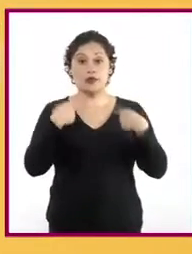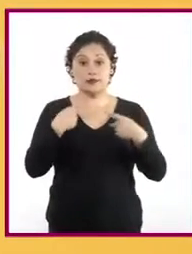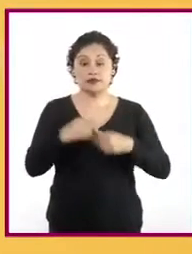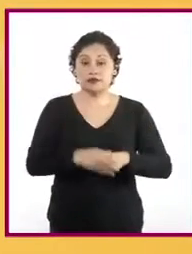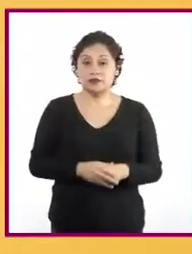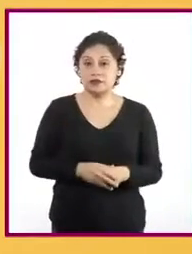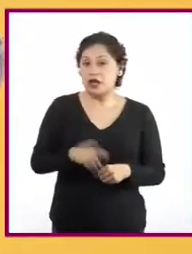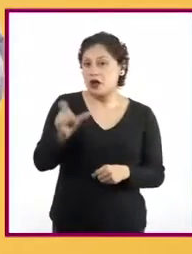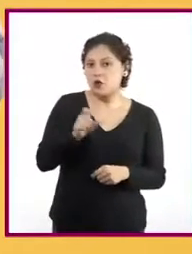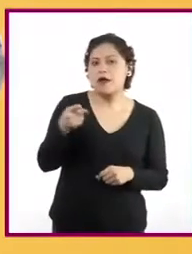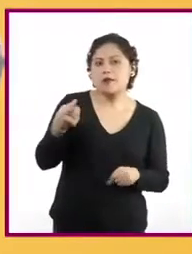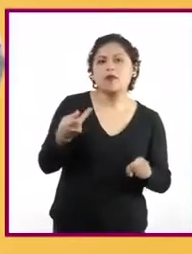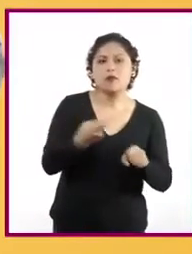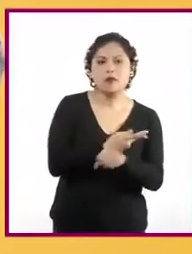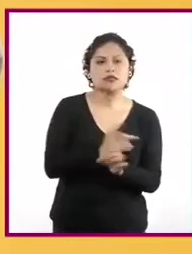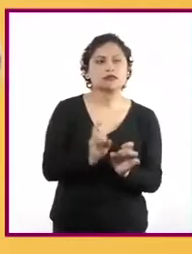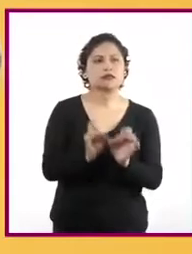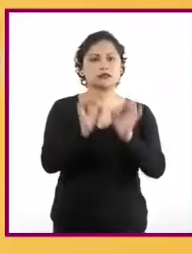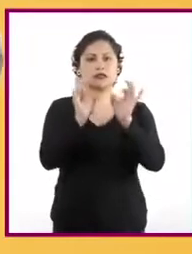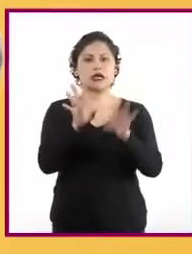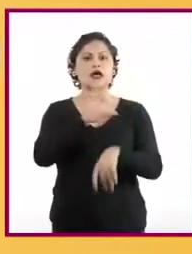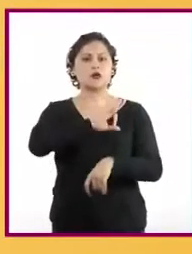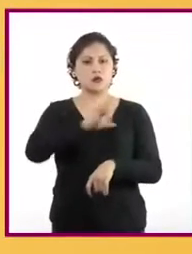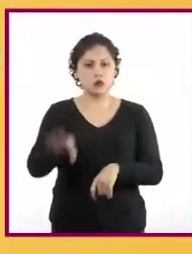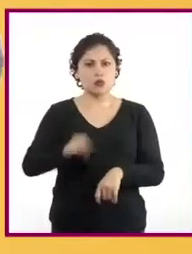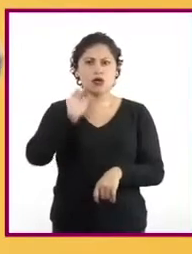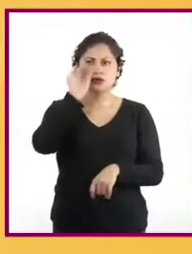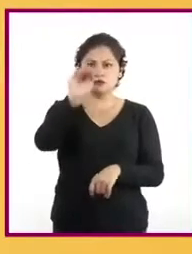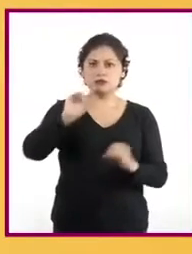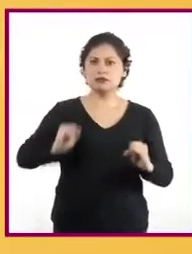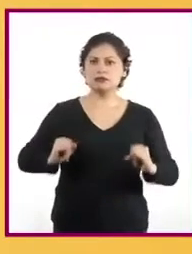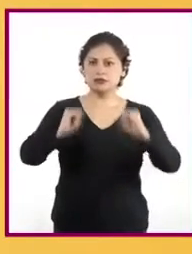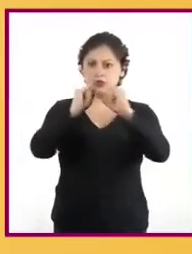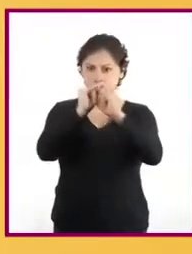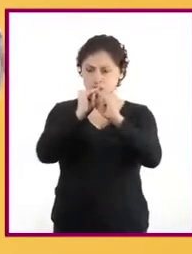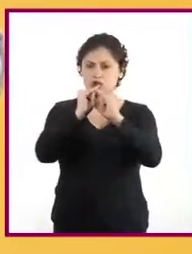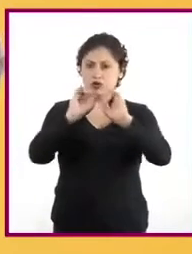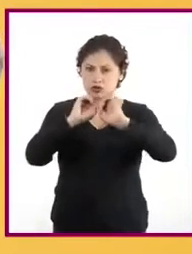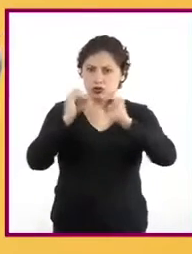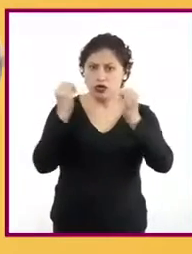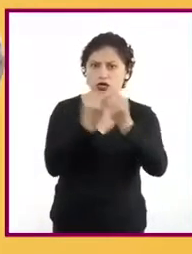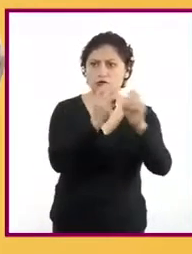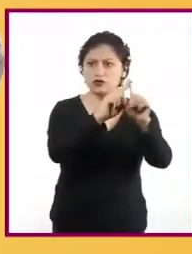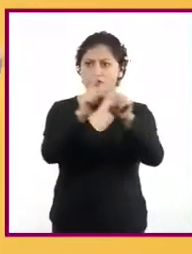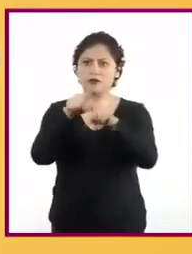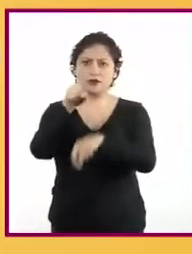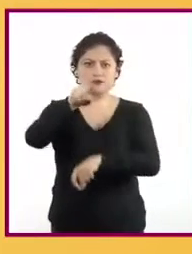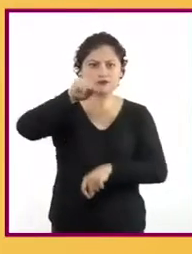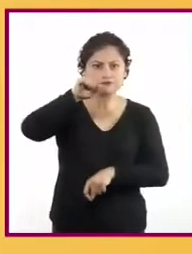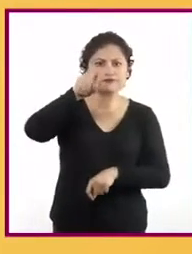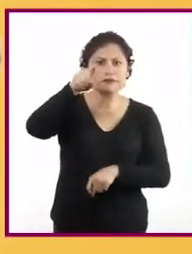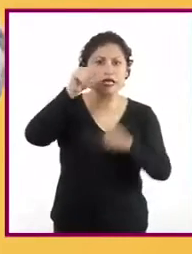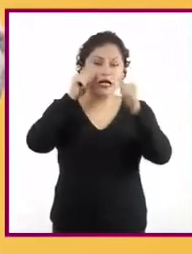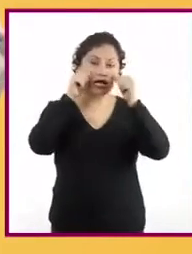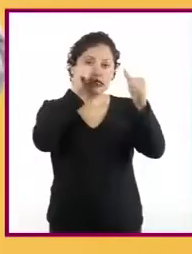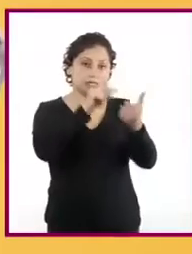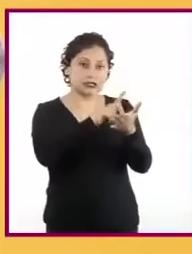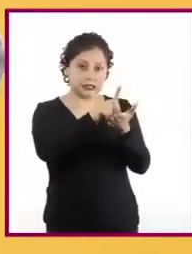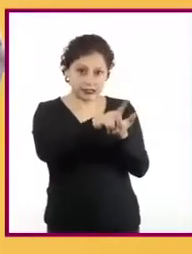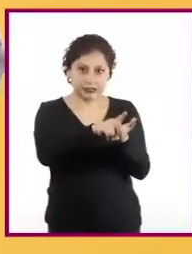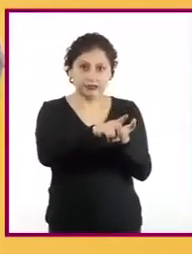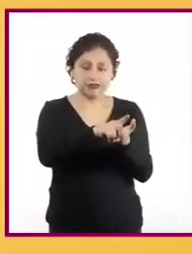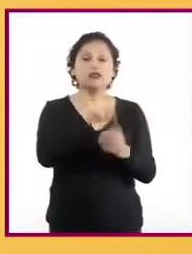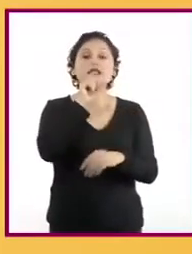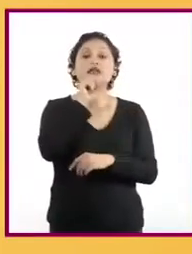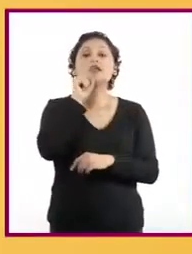es posible acudir a organismos encargados de hacer que se cumplan los derechos y en algunos casos llevar a cabo